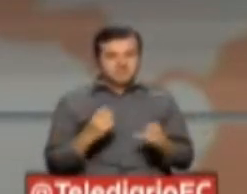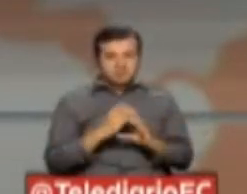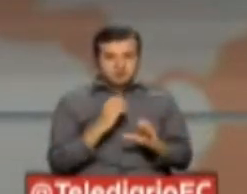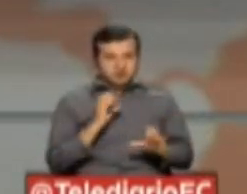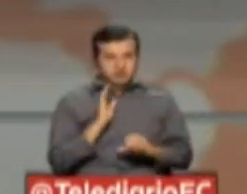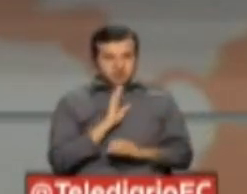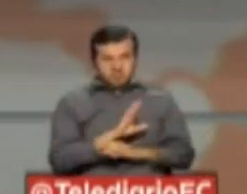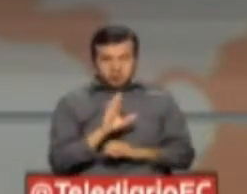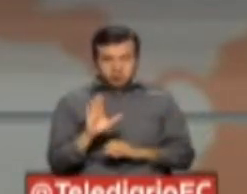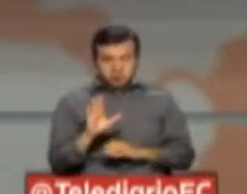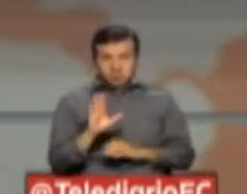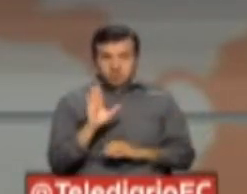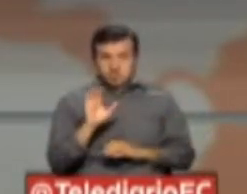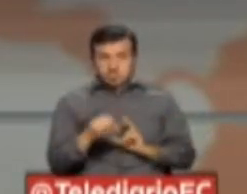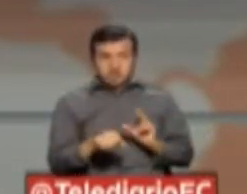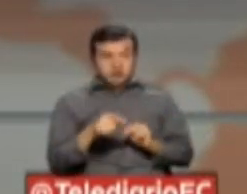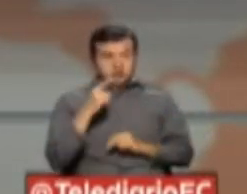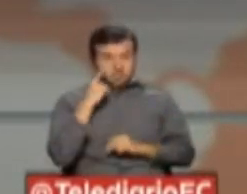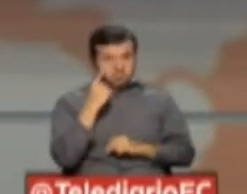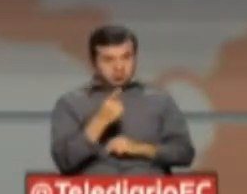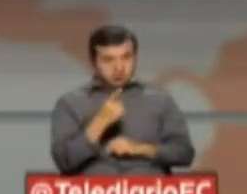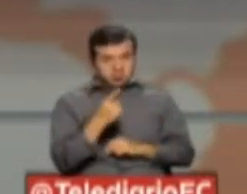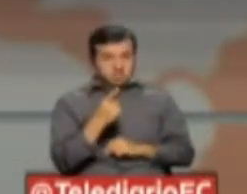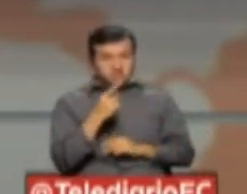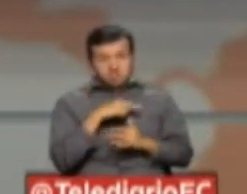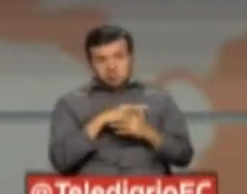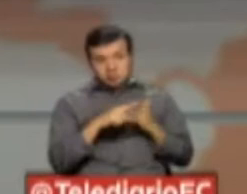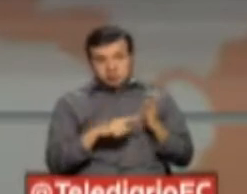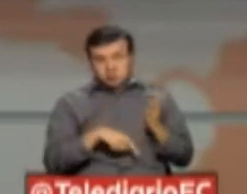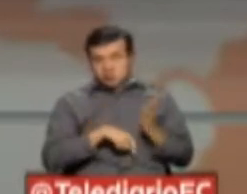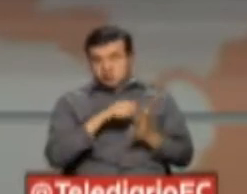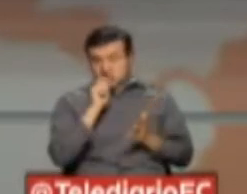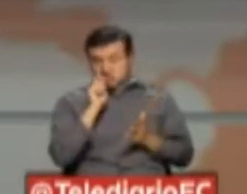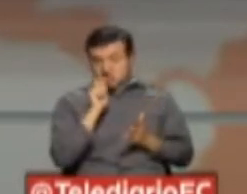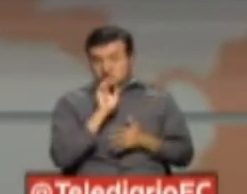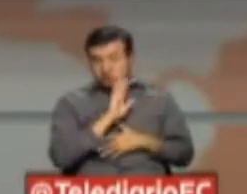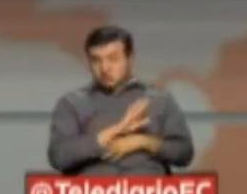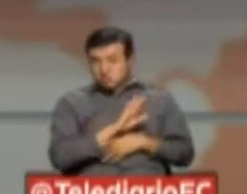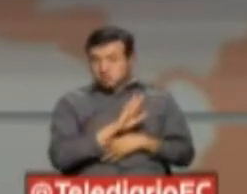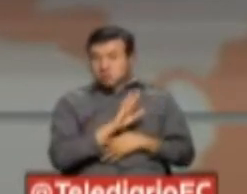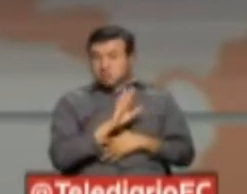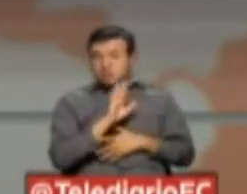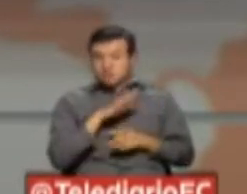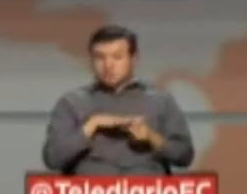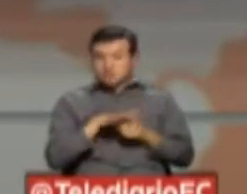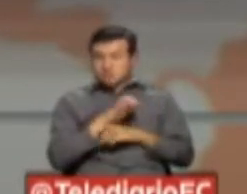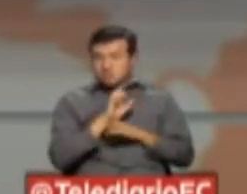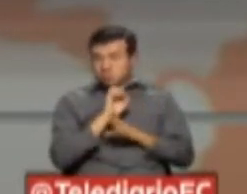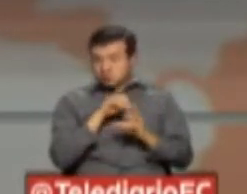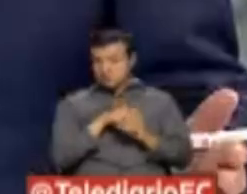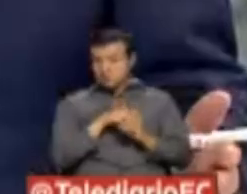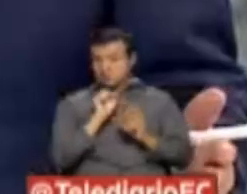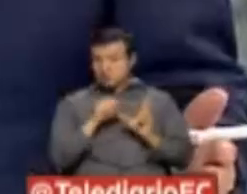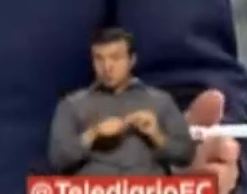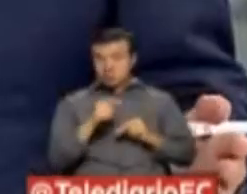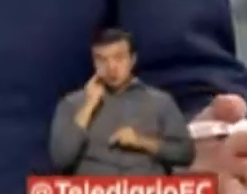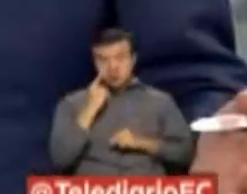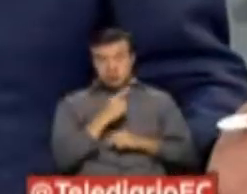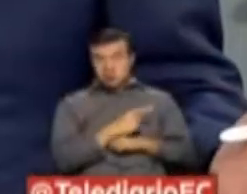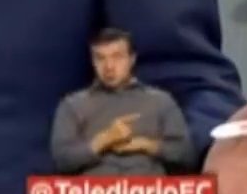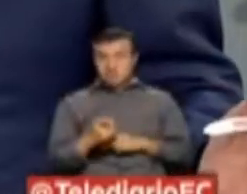es que efectivamente hubo o no la entrega de este título habilitante que le permite circular dentro del país habría que entender